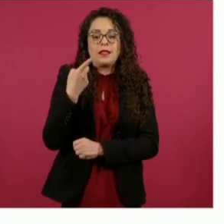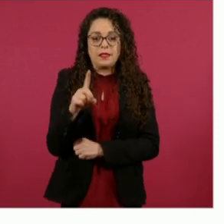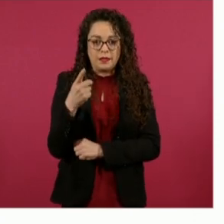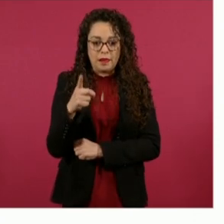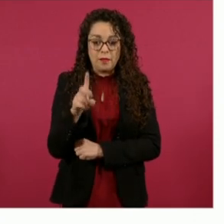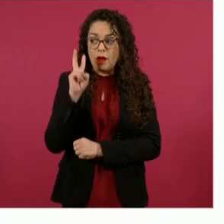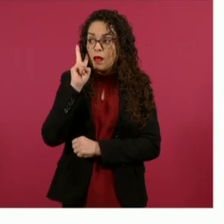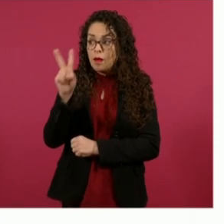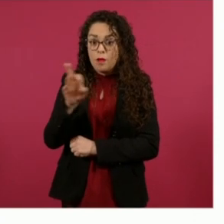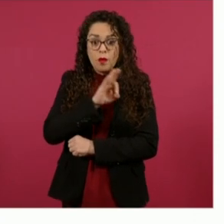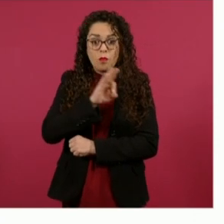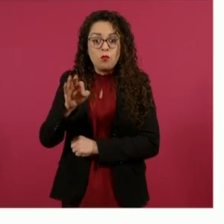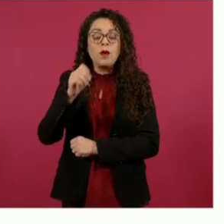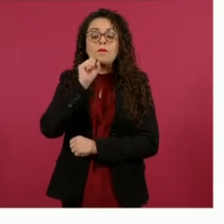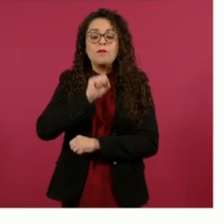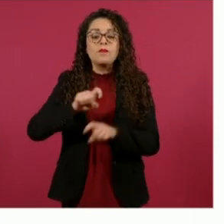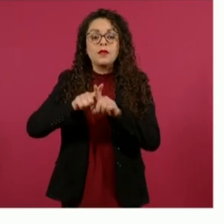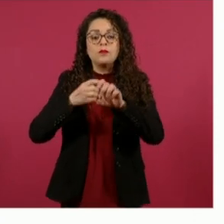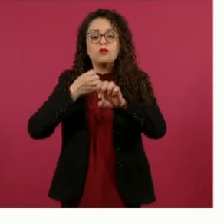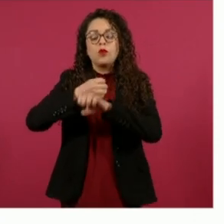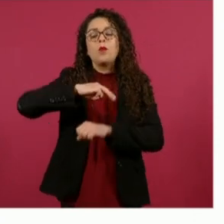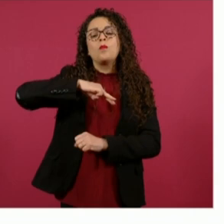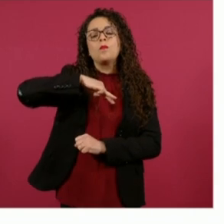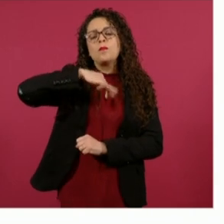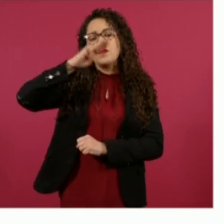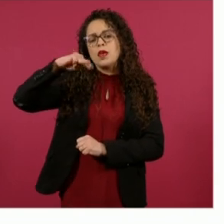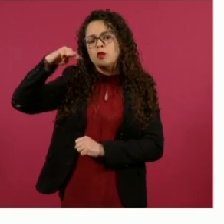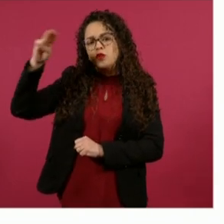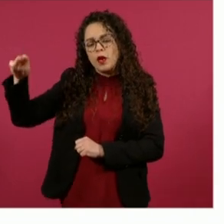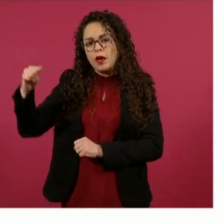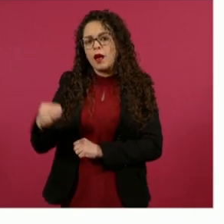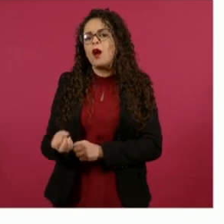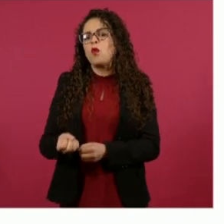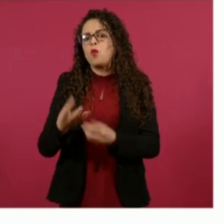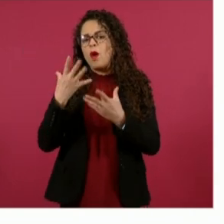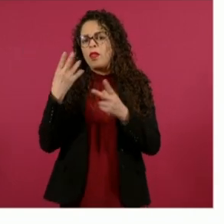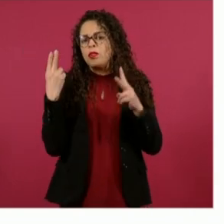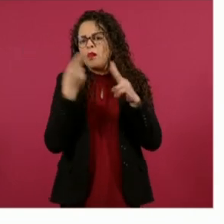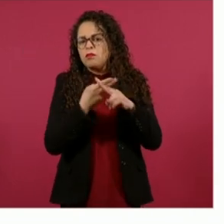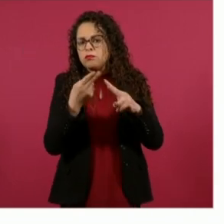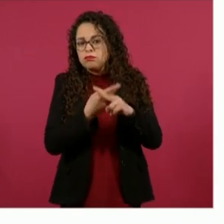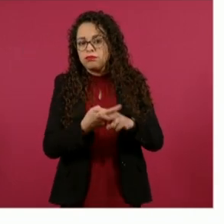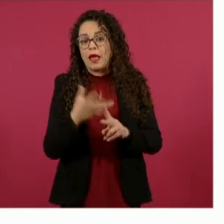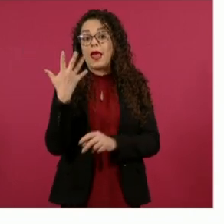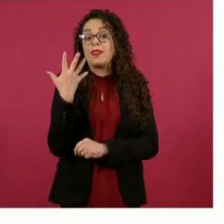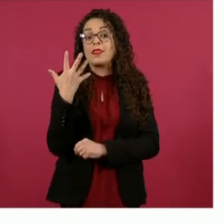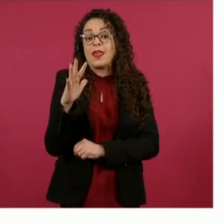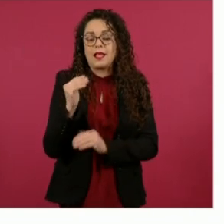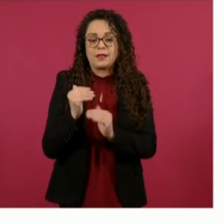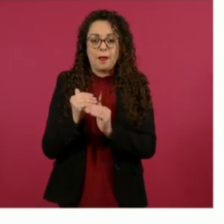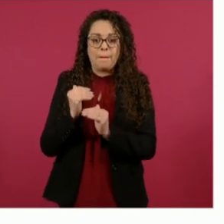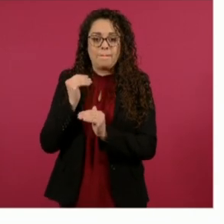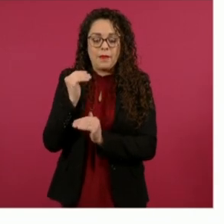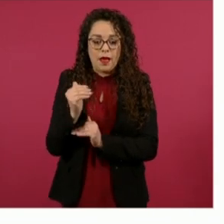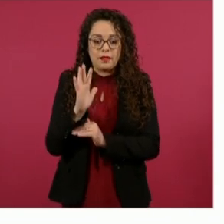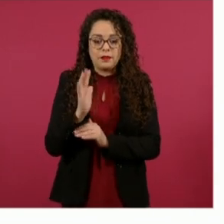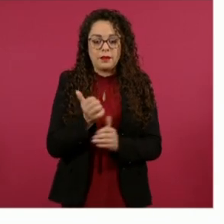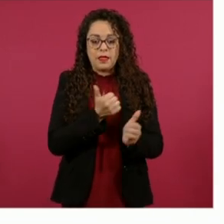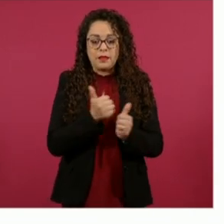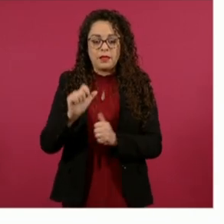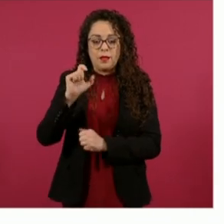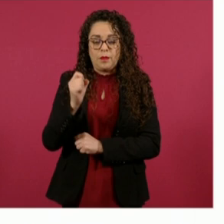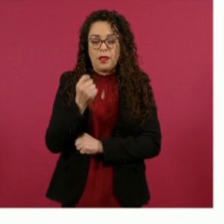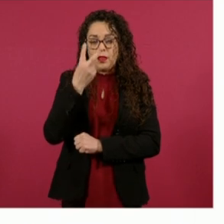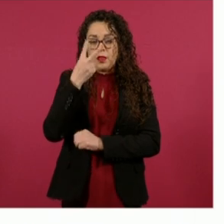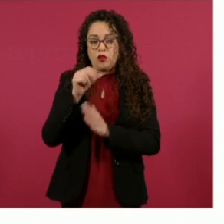Michoacán, en donde hubo 10 homicidios más y van 22 meses con una tendencia